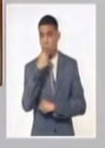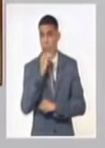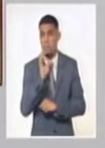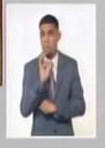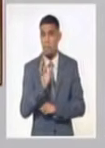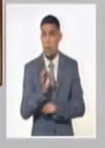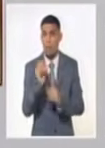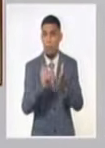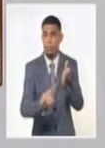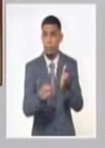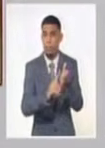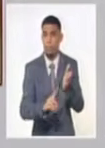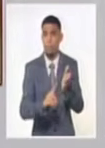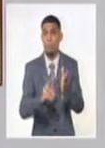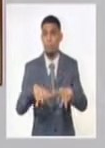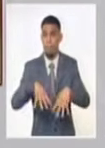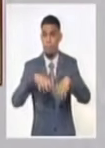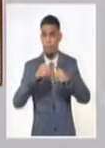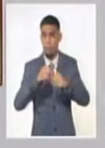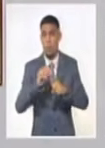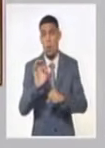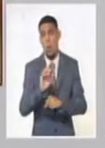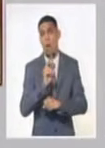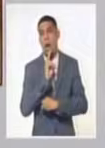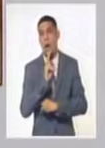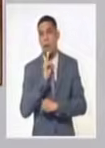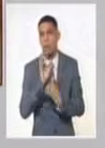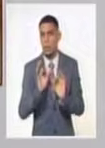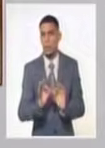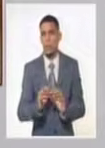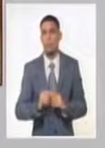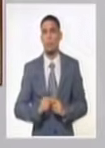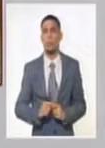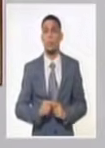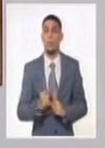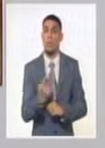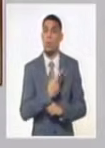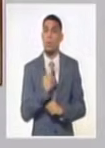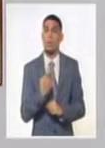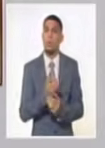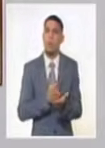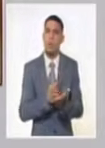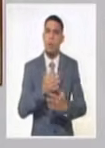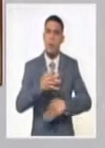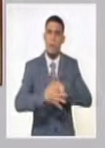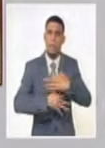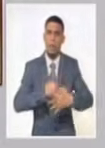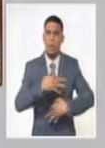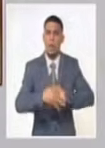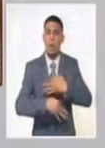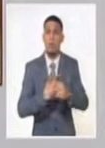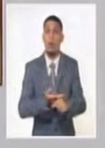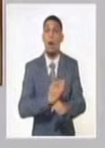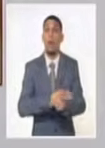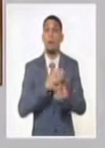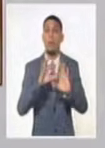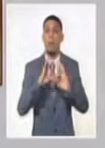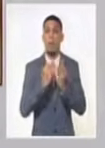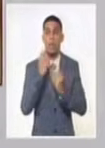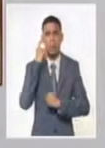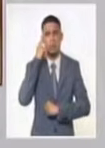energética seca el agua, bueno, otras cosas que suceden, y ahí seguimos insistiendo para que siempre la familia lo conozca con prontitud y evitar que